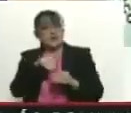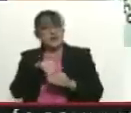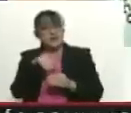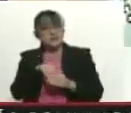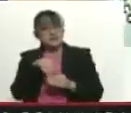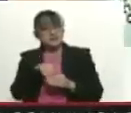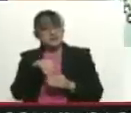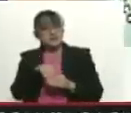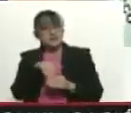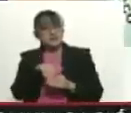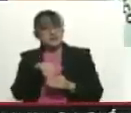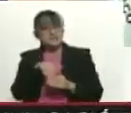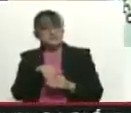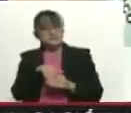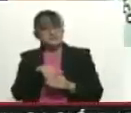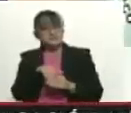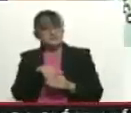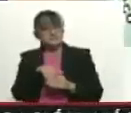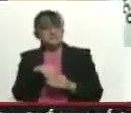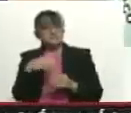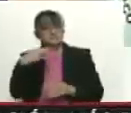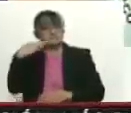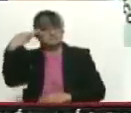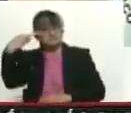en donde fue electo